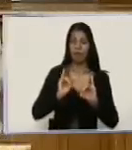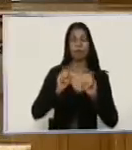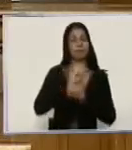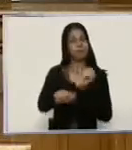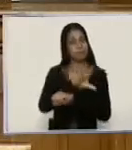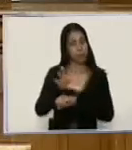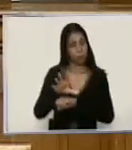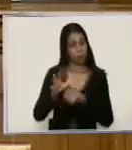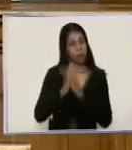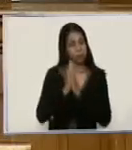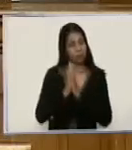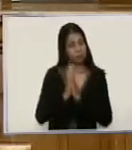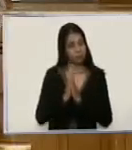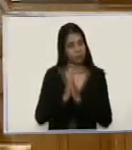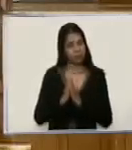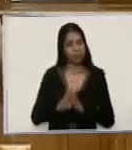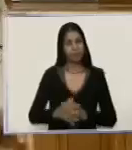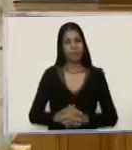recomendaciones,